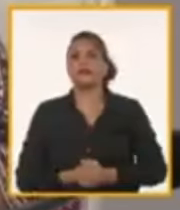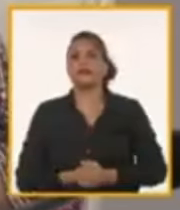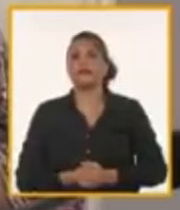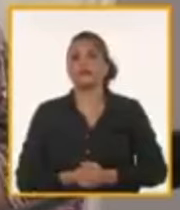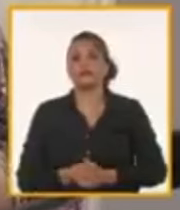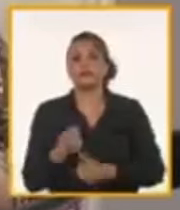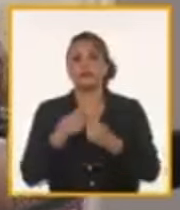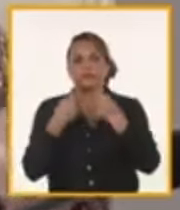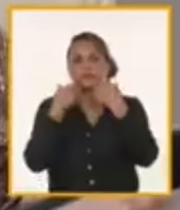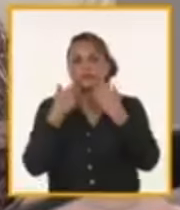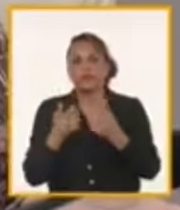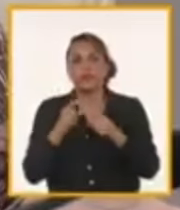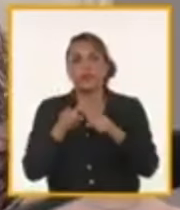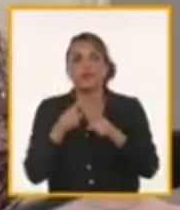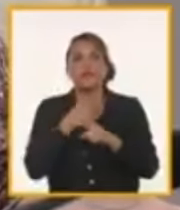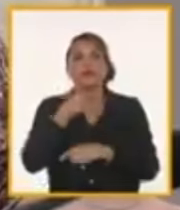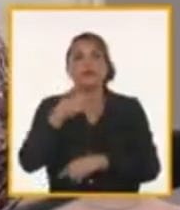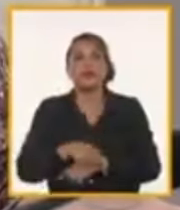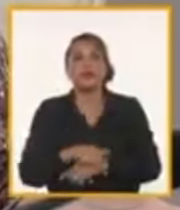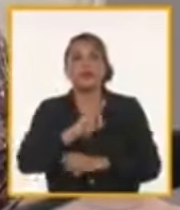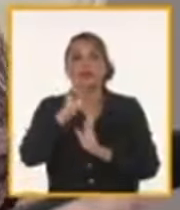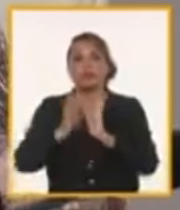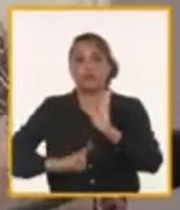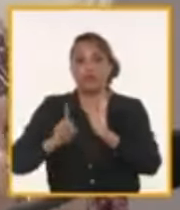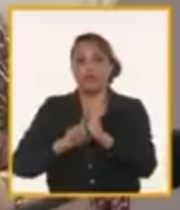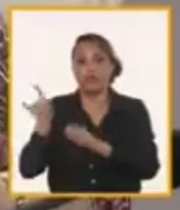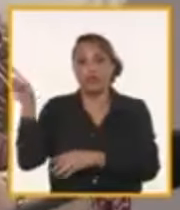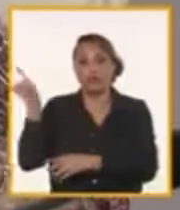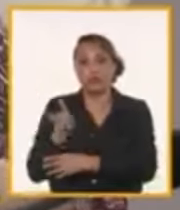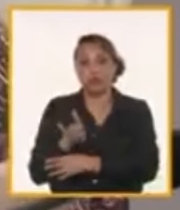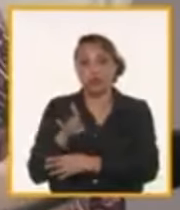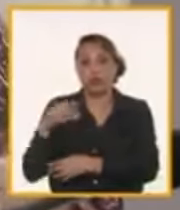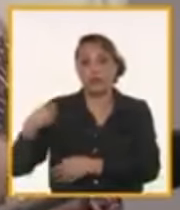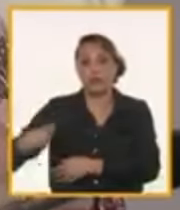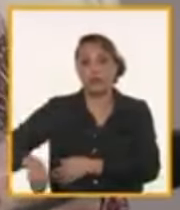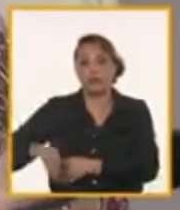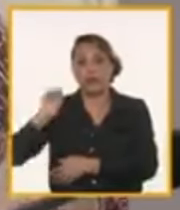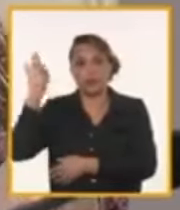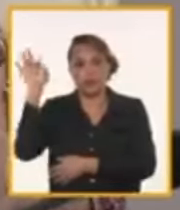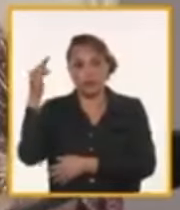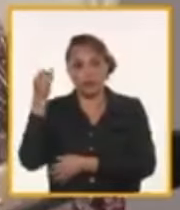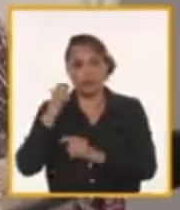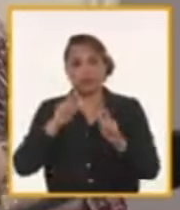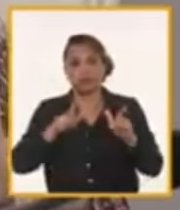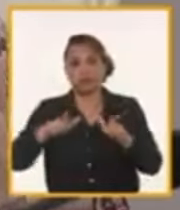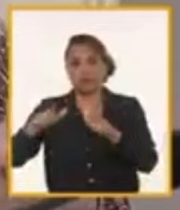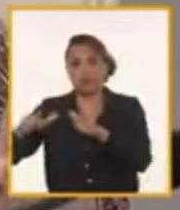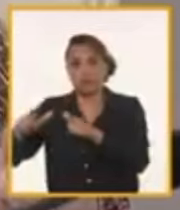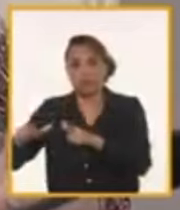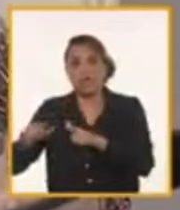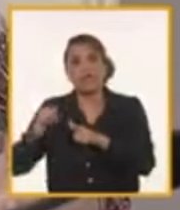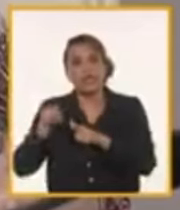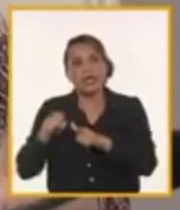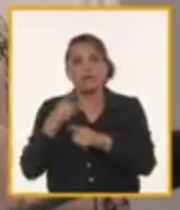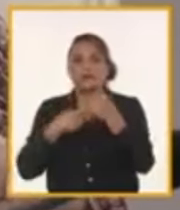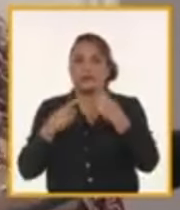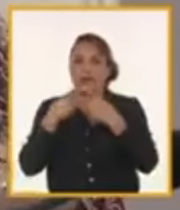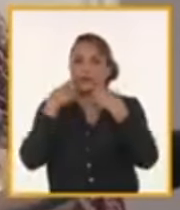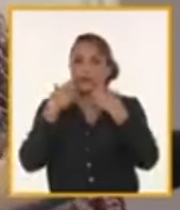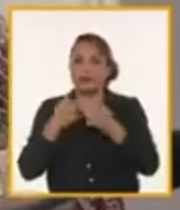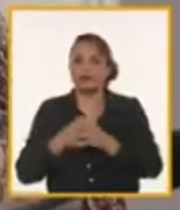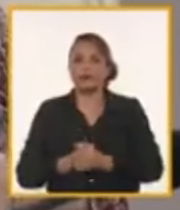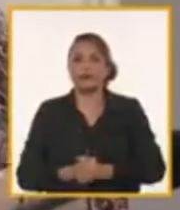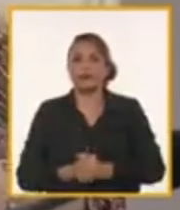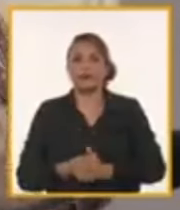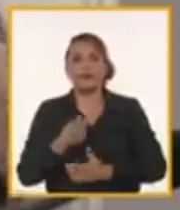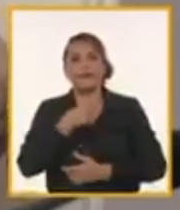por ejemplo en el tema de la energía renovable Esta es una red que realmente Nosotros le hemos dado un peso importante porque